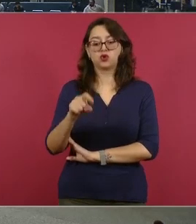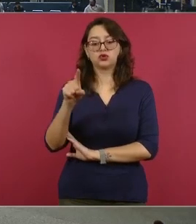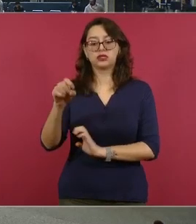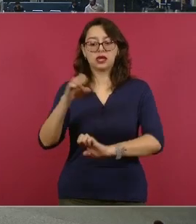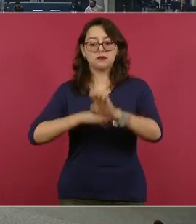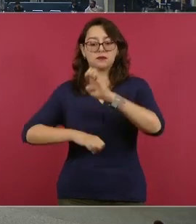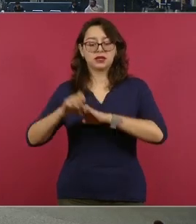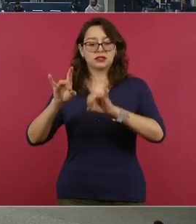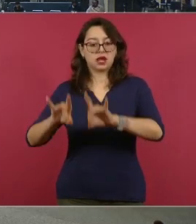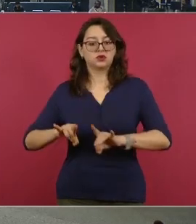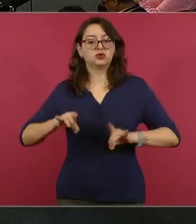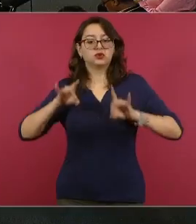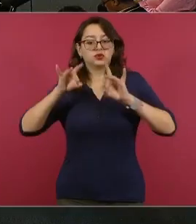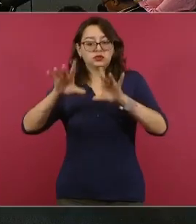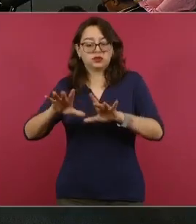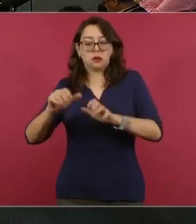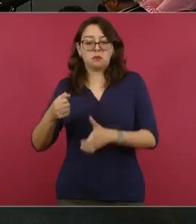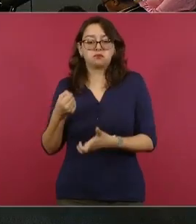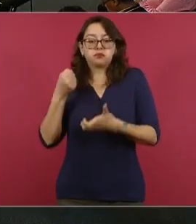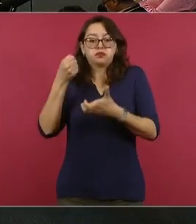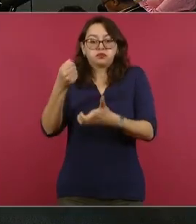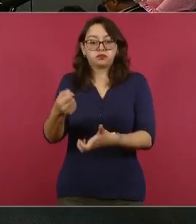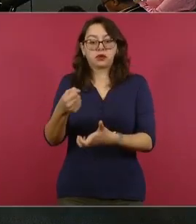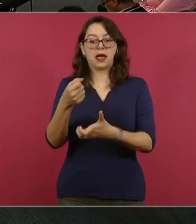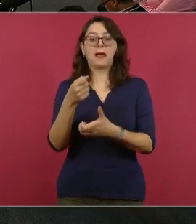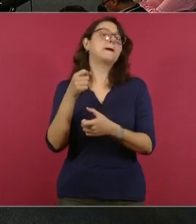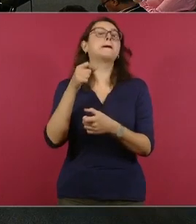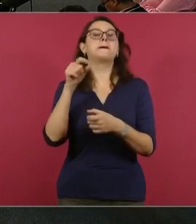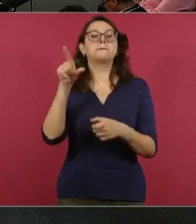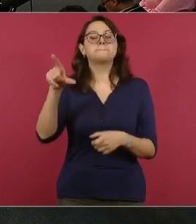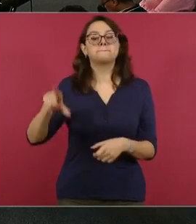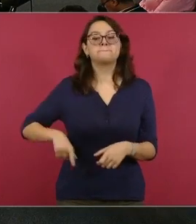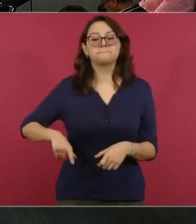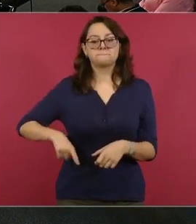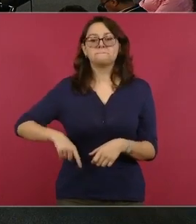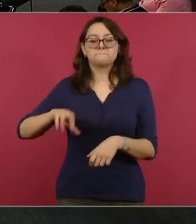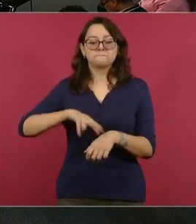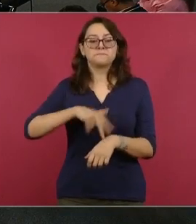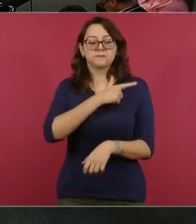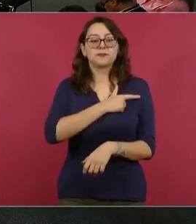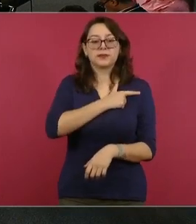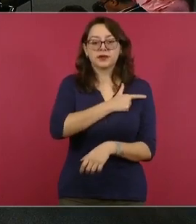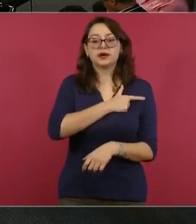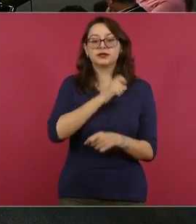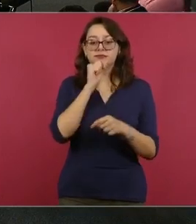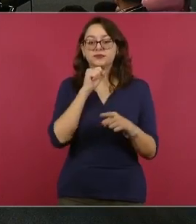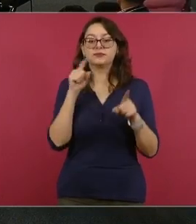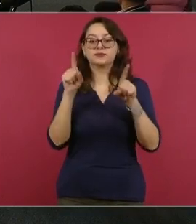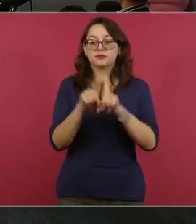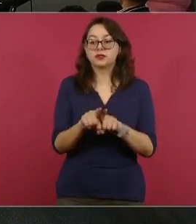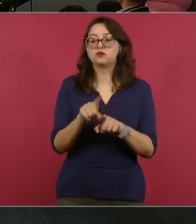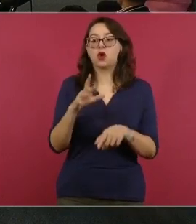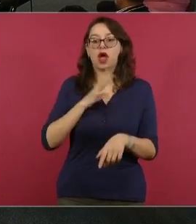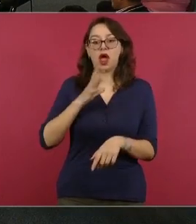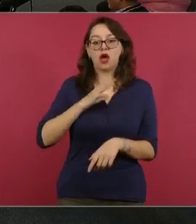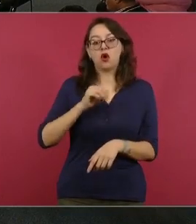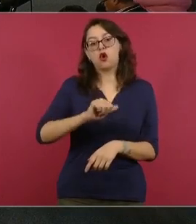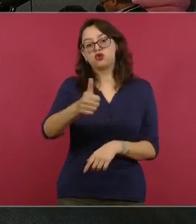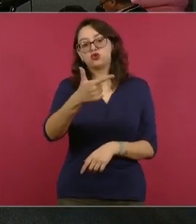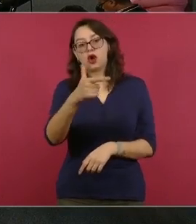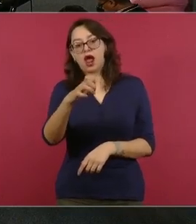Woodside Energy, mismas que fueron celebradas por el mandatario tamaulipeco, quien agregó también las inversiones en la planta de licuefacción de